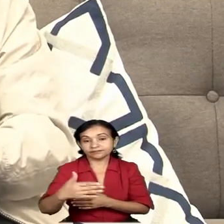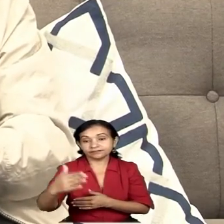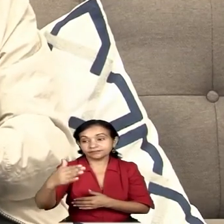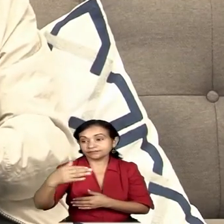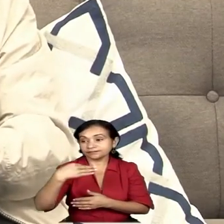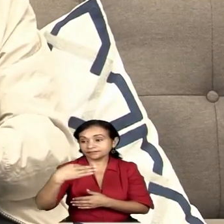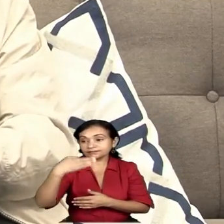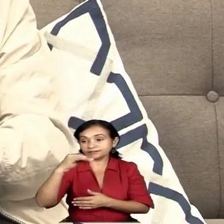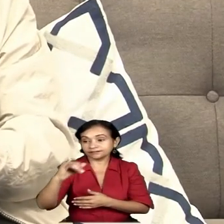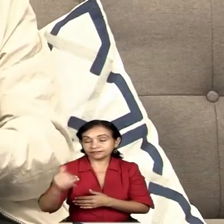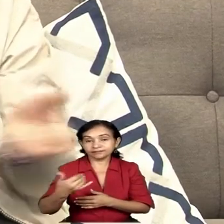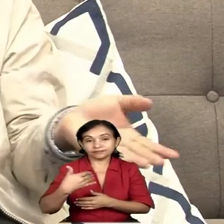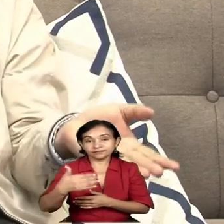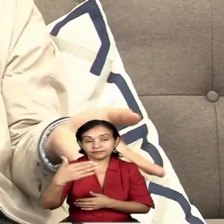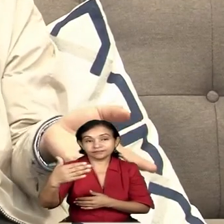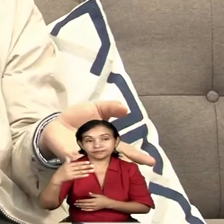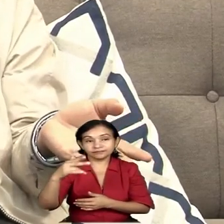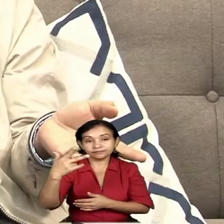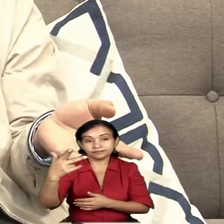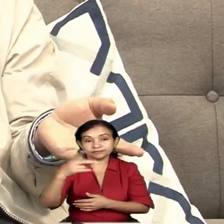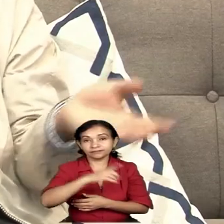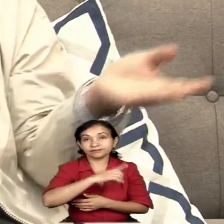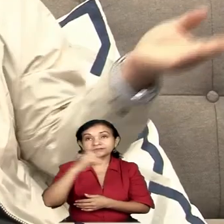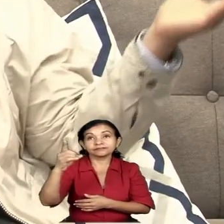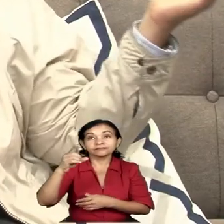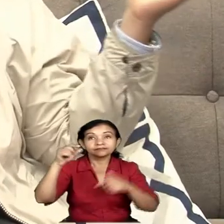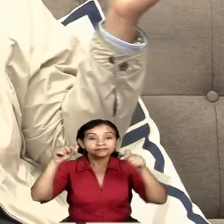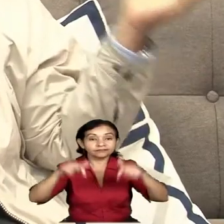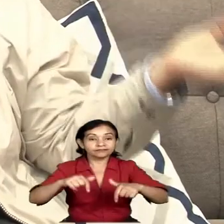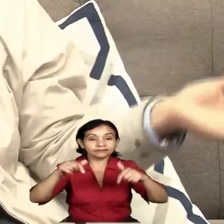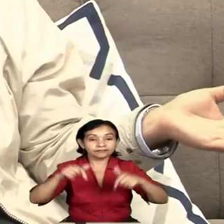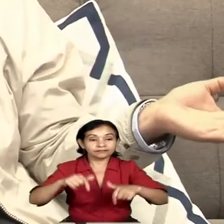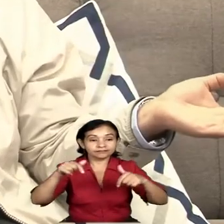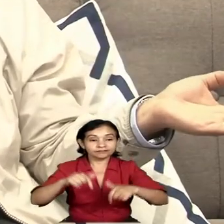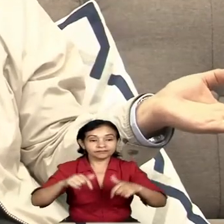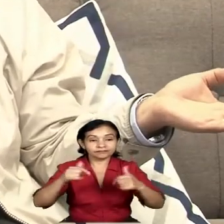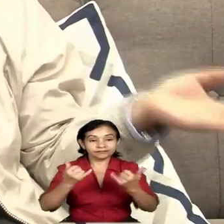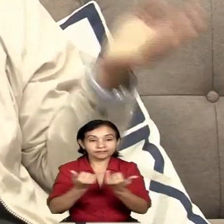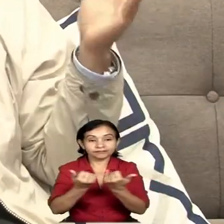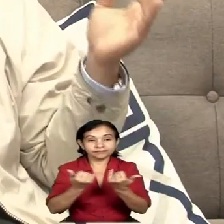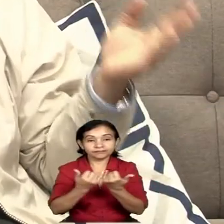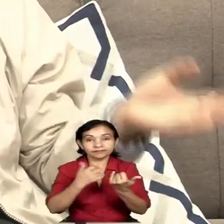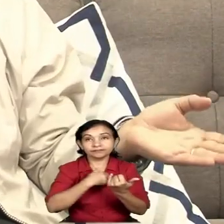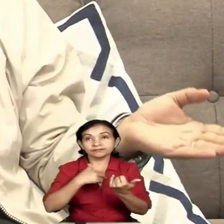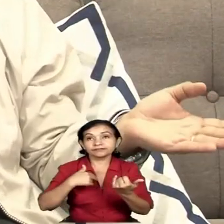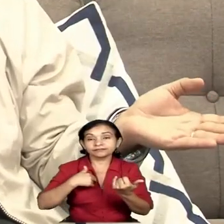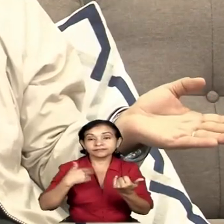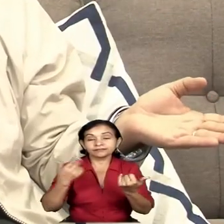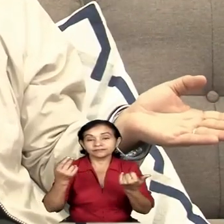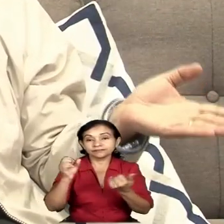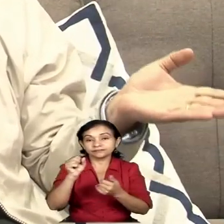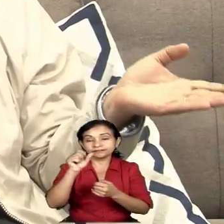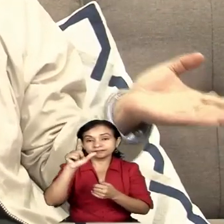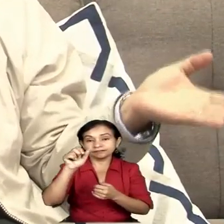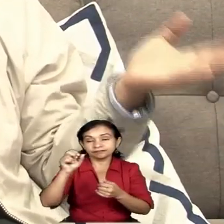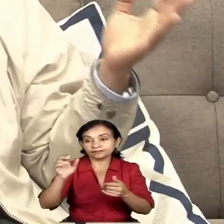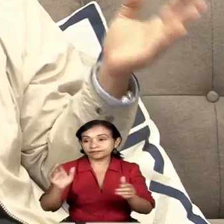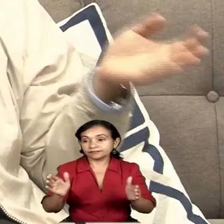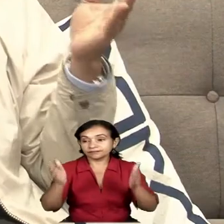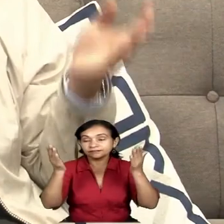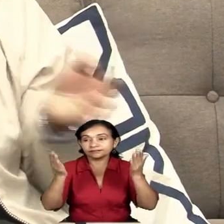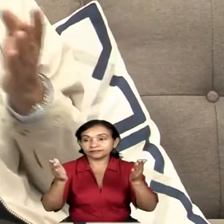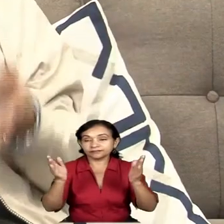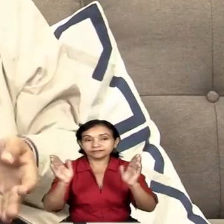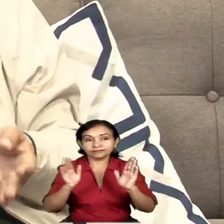próximo, de hoy en 8, aquí en Los Palmas, en la Sala Mayor, el Teatro